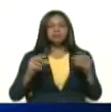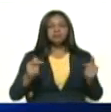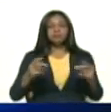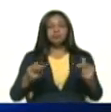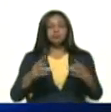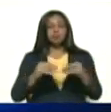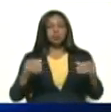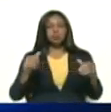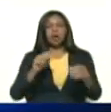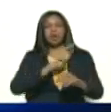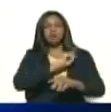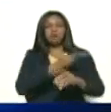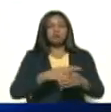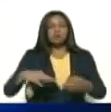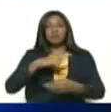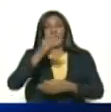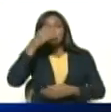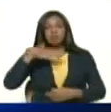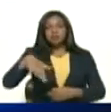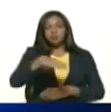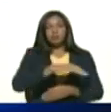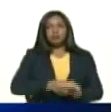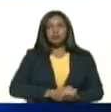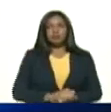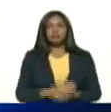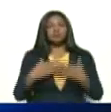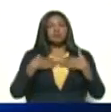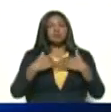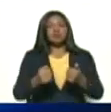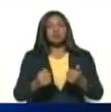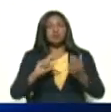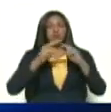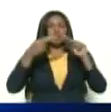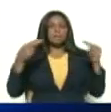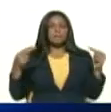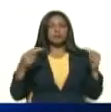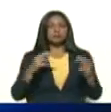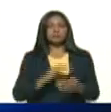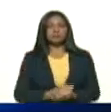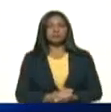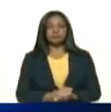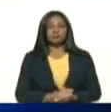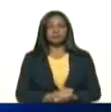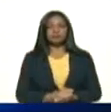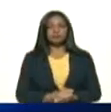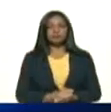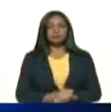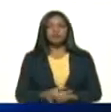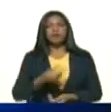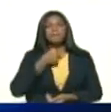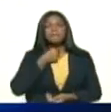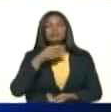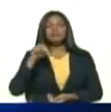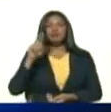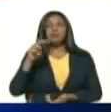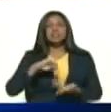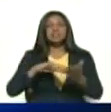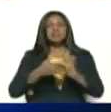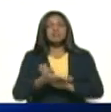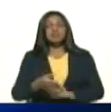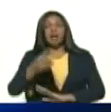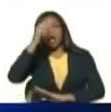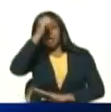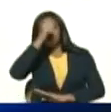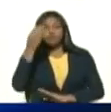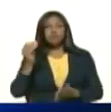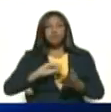todas las fuerzas espirituales del pueblo, por la salud y por la paz. Padre Numa Molina, ¿qué significa el Domingo de Resurrección para